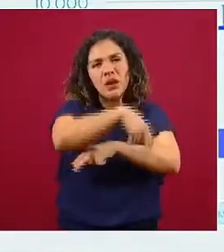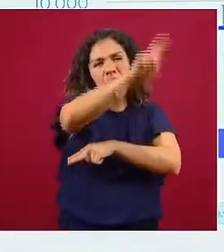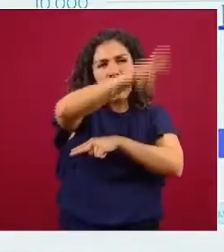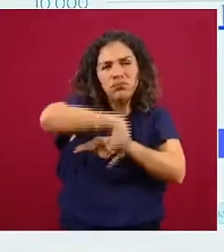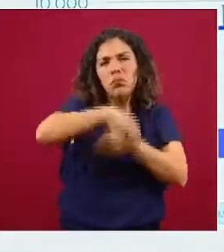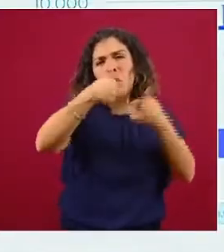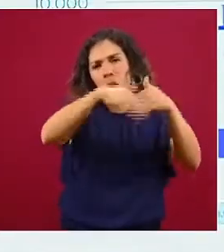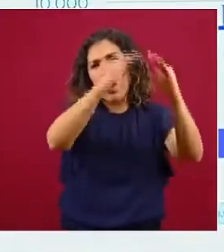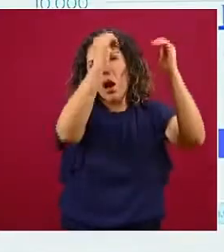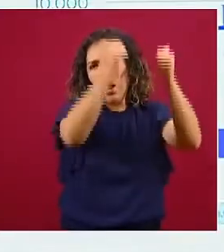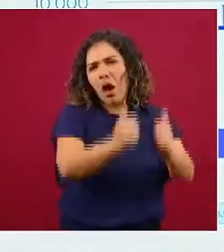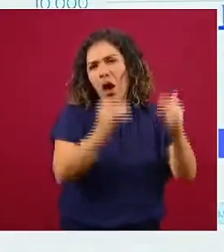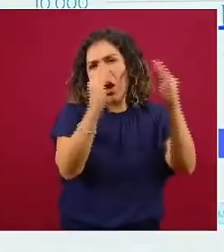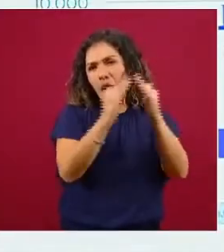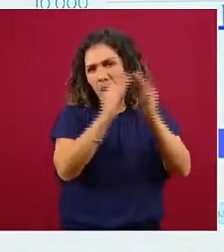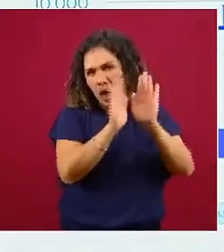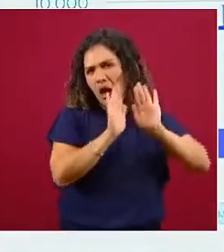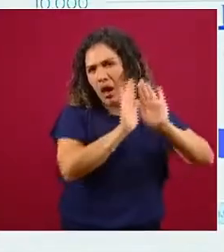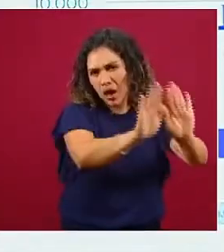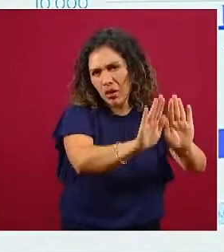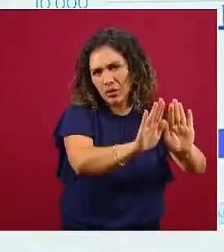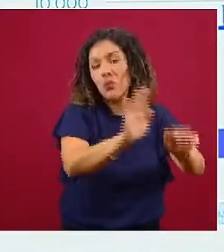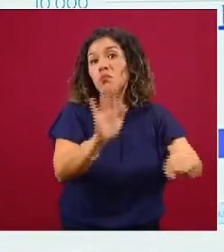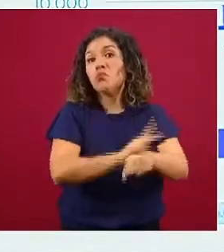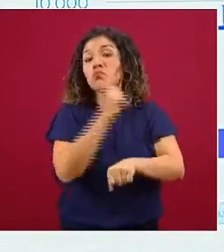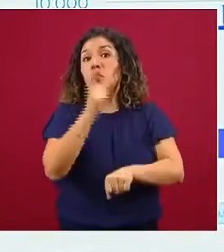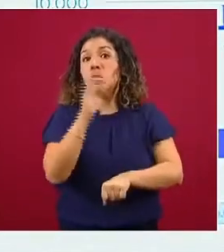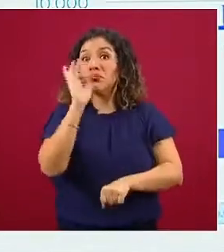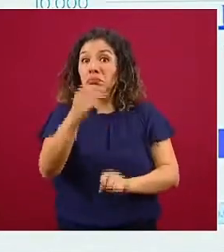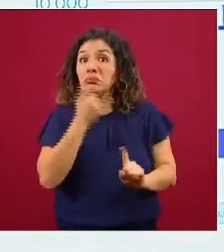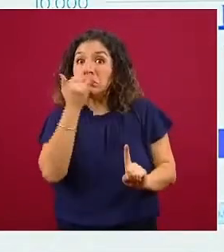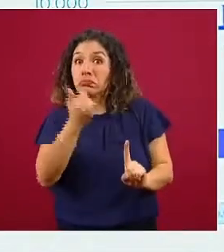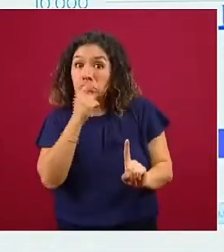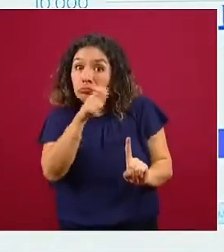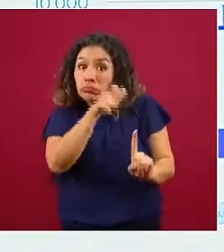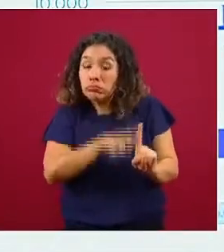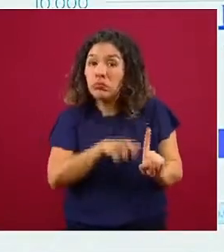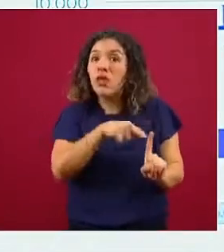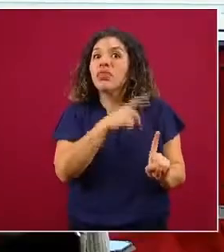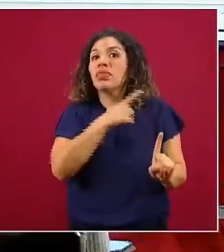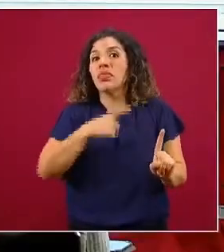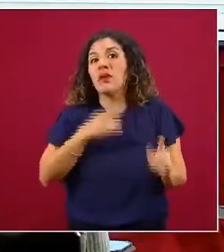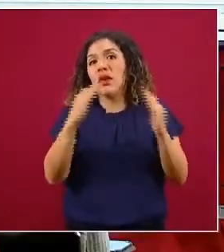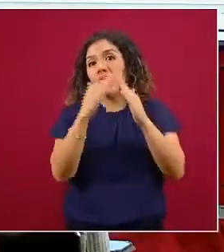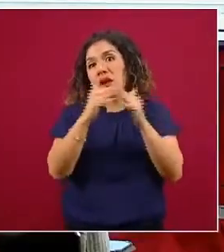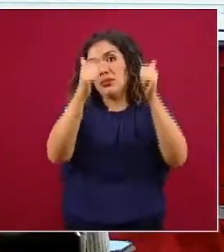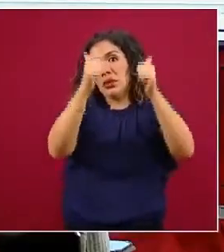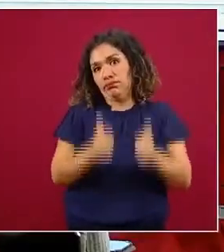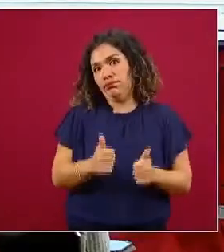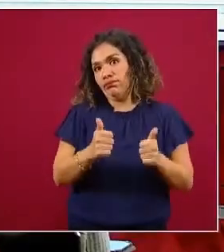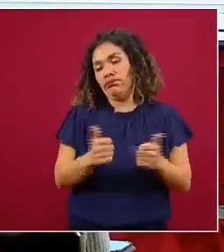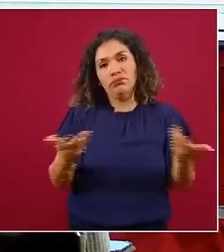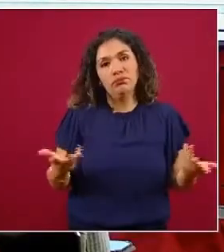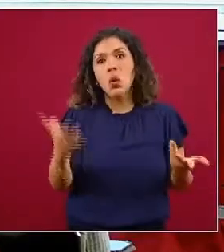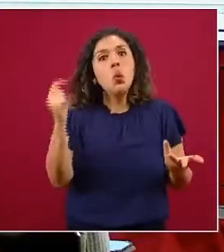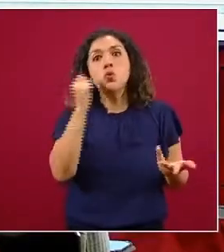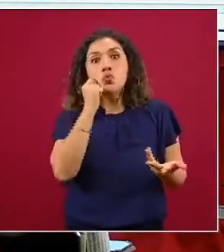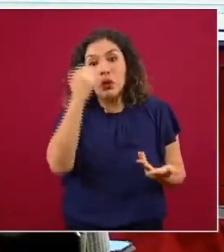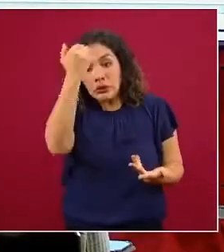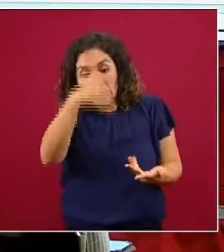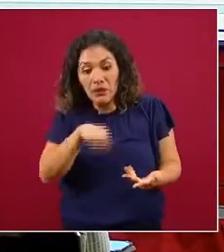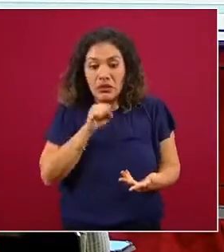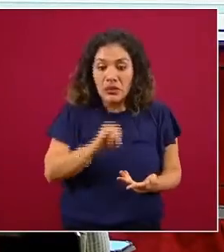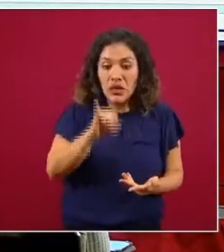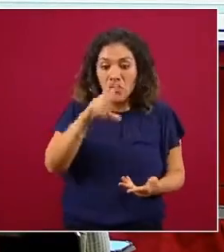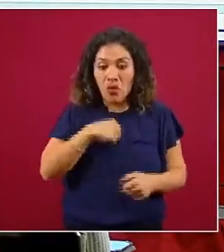su domicilio, resguardados lógicamente, porque desde que uno es caso sospechoso debe estar resguardado independientemente de que sepa o no en